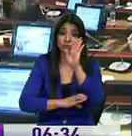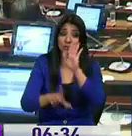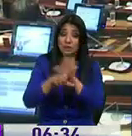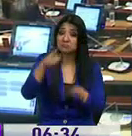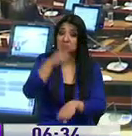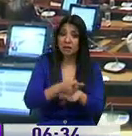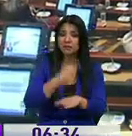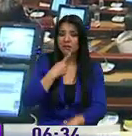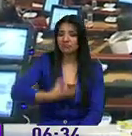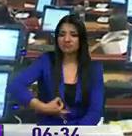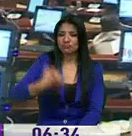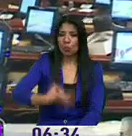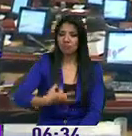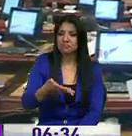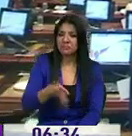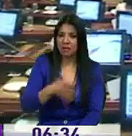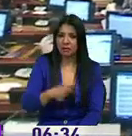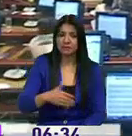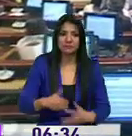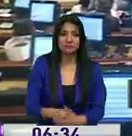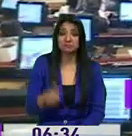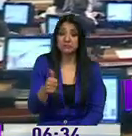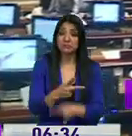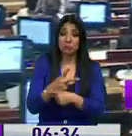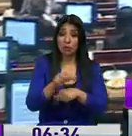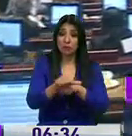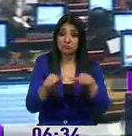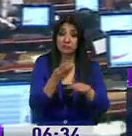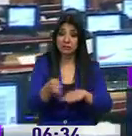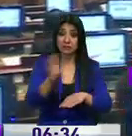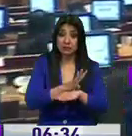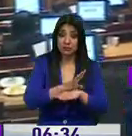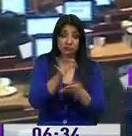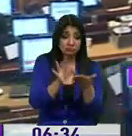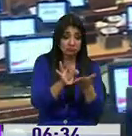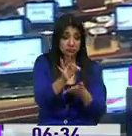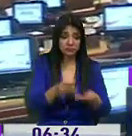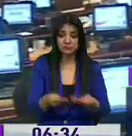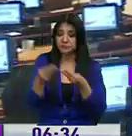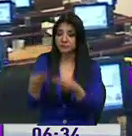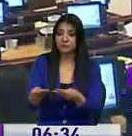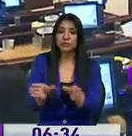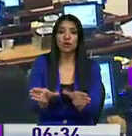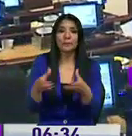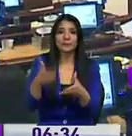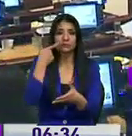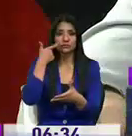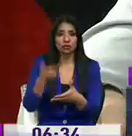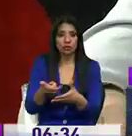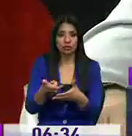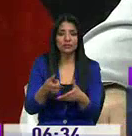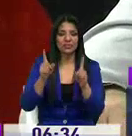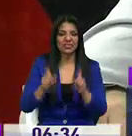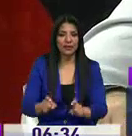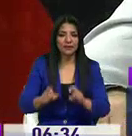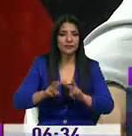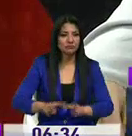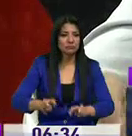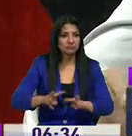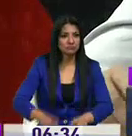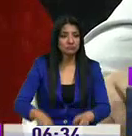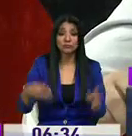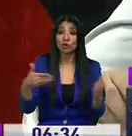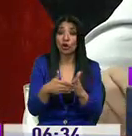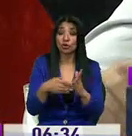que el proceso debe ser calificado por el cali de inmediato se ha remitido a la comisión de fiscalización de sevilla marc quien asegura que en contra